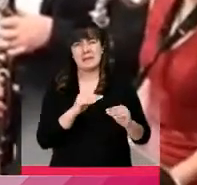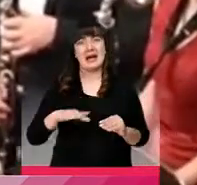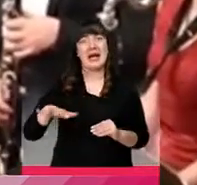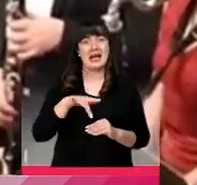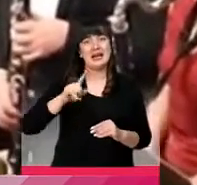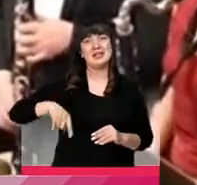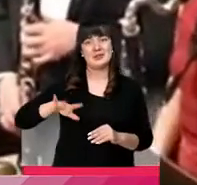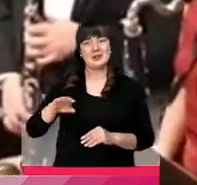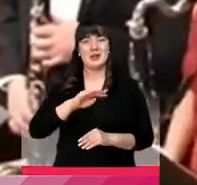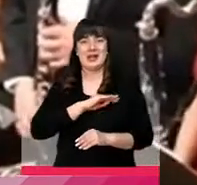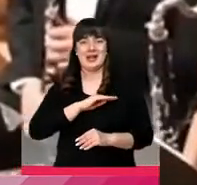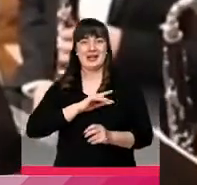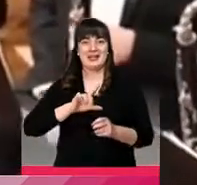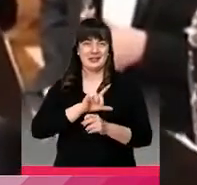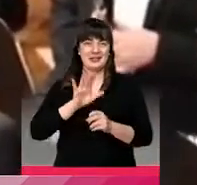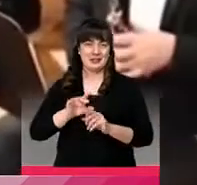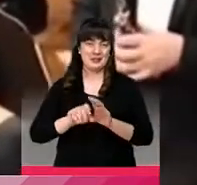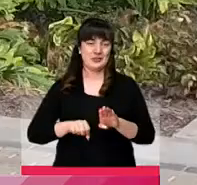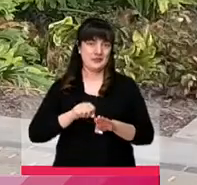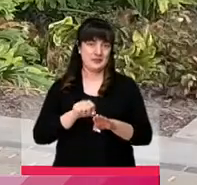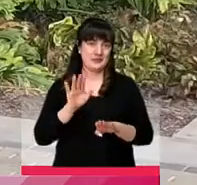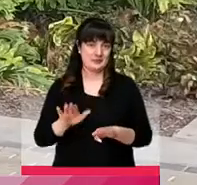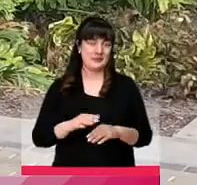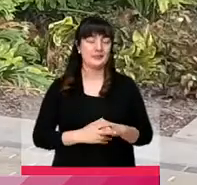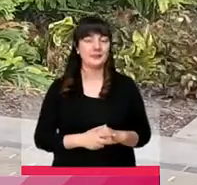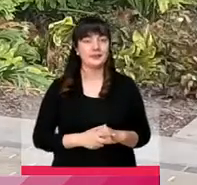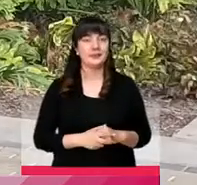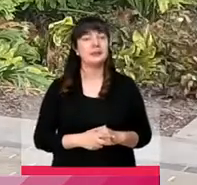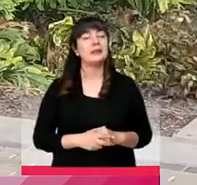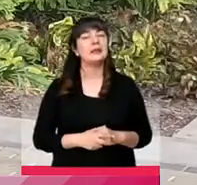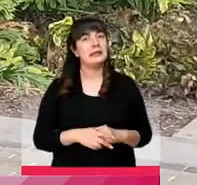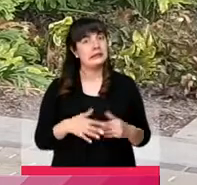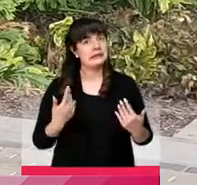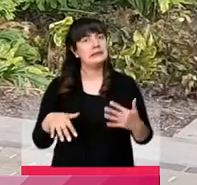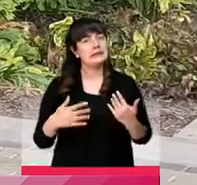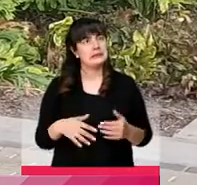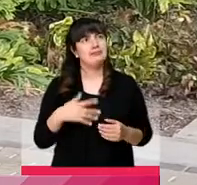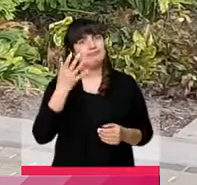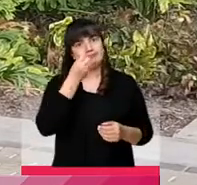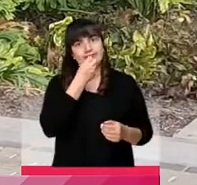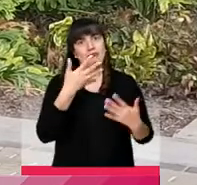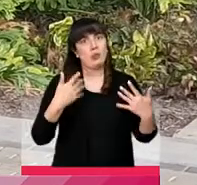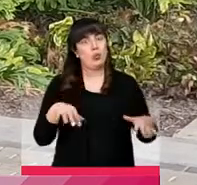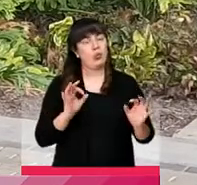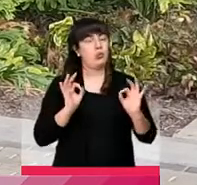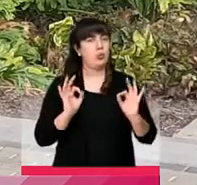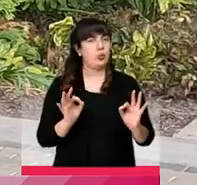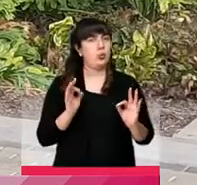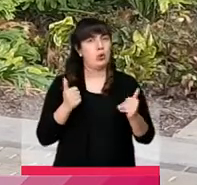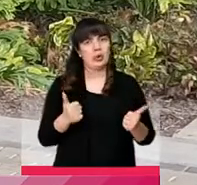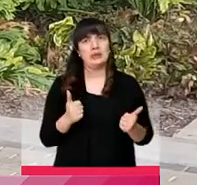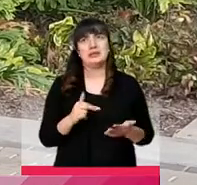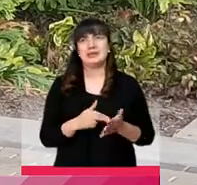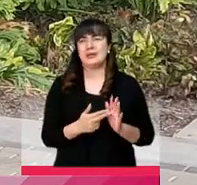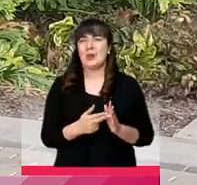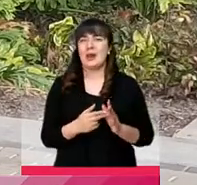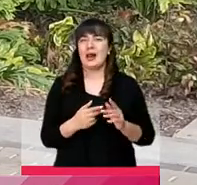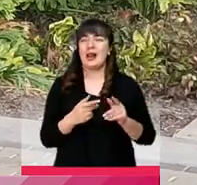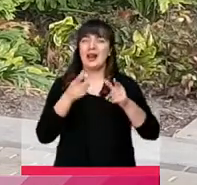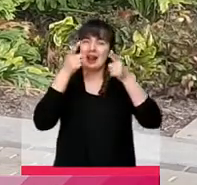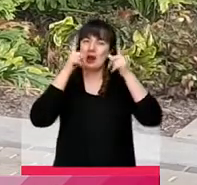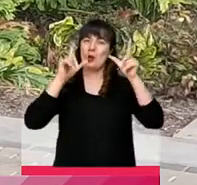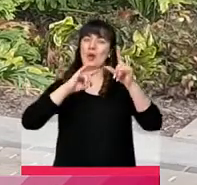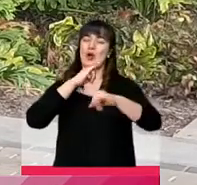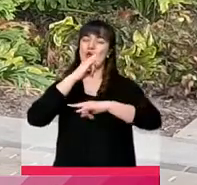alcaldía municipal. Es algo fantástico, es un lenguaje universal, te comunicas con